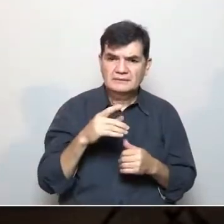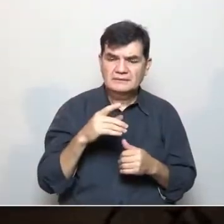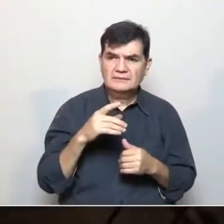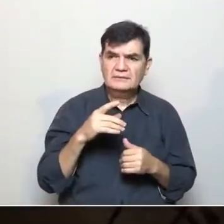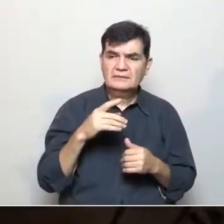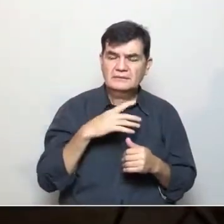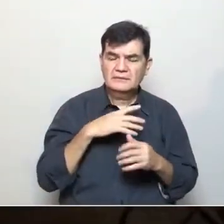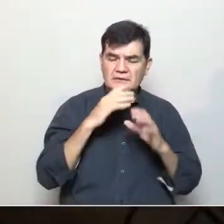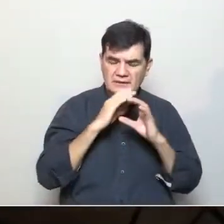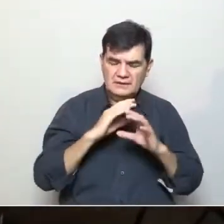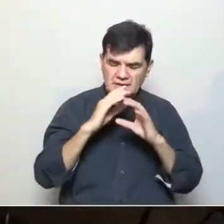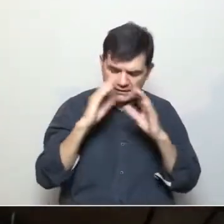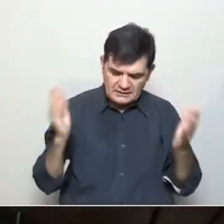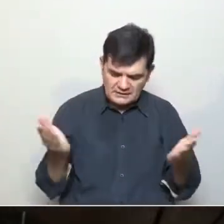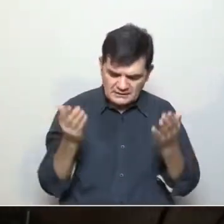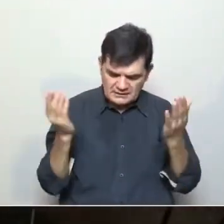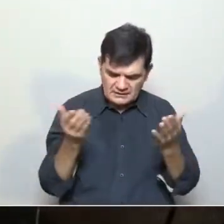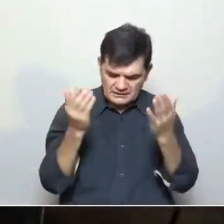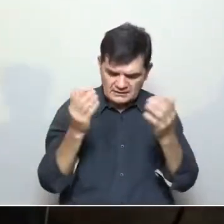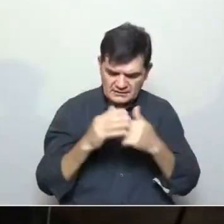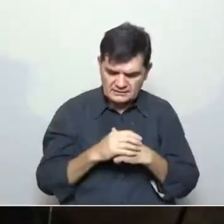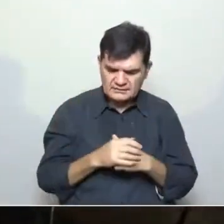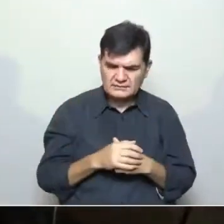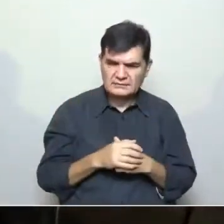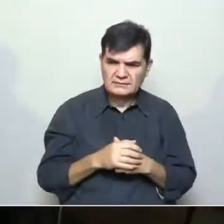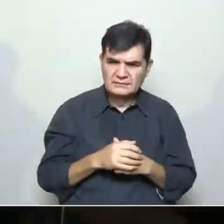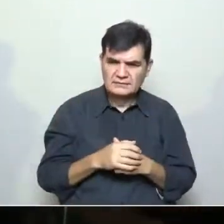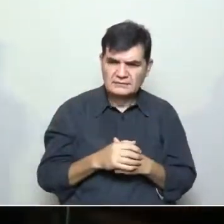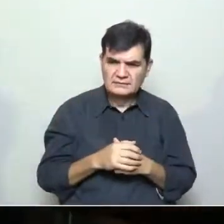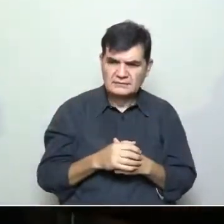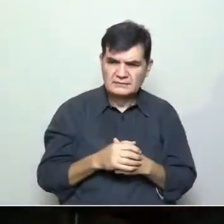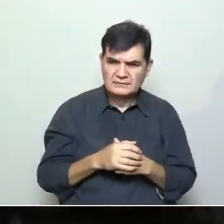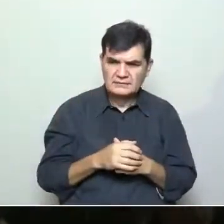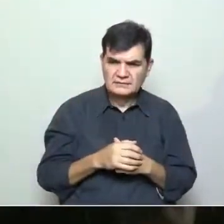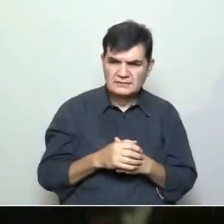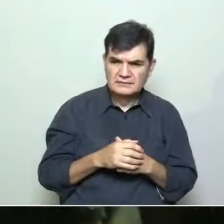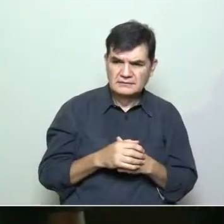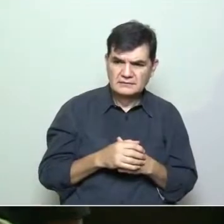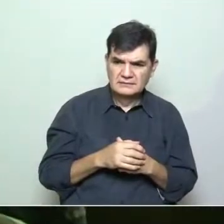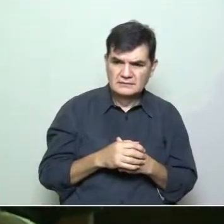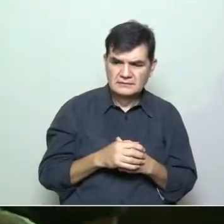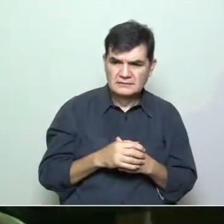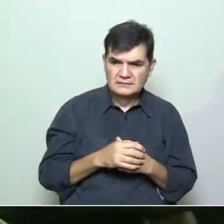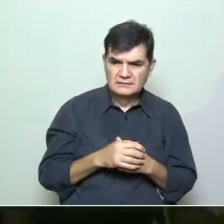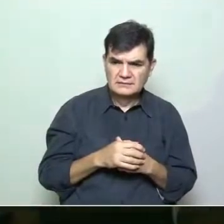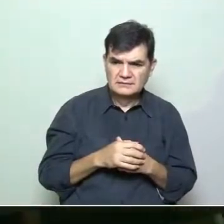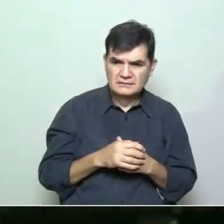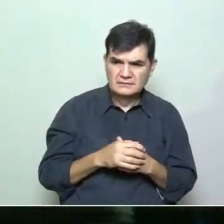Gloria que desciende.